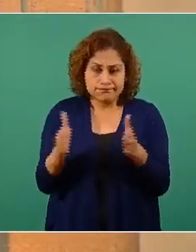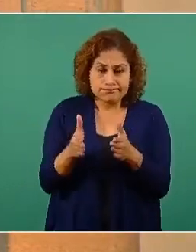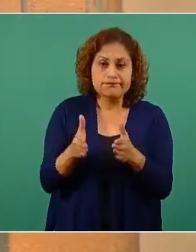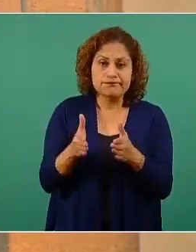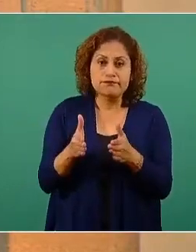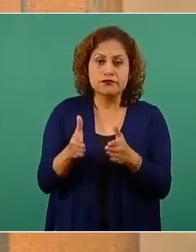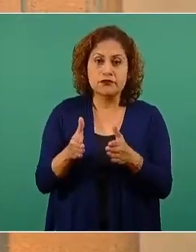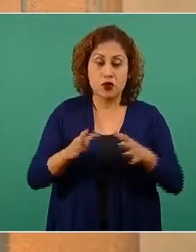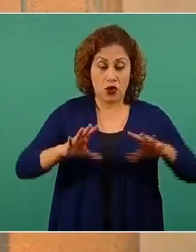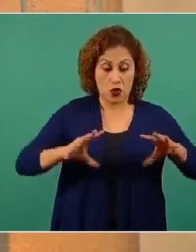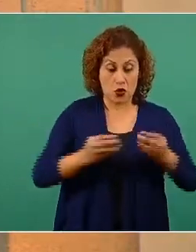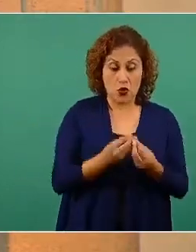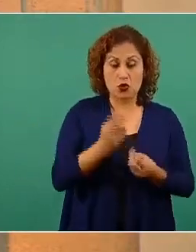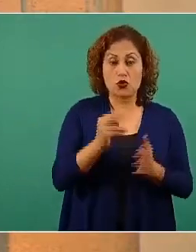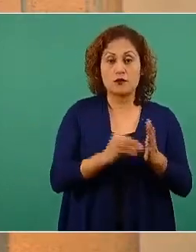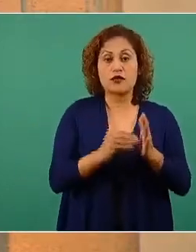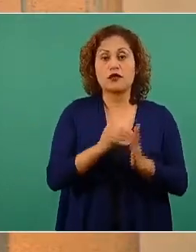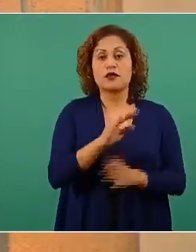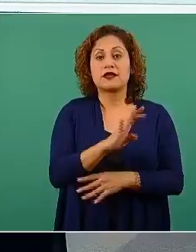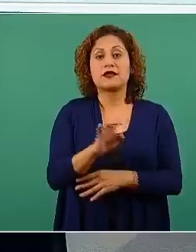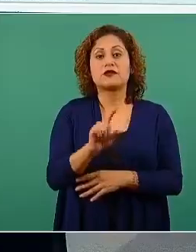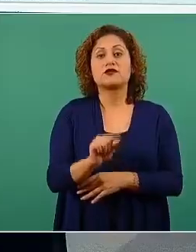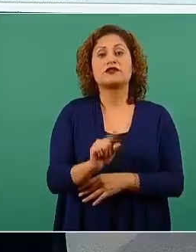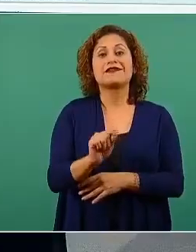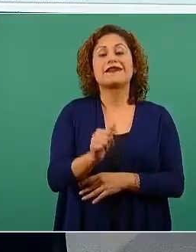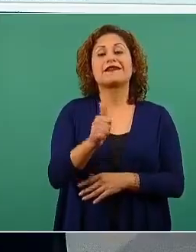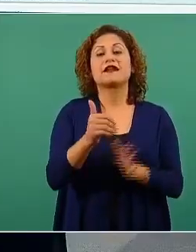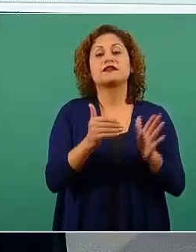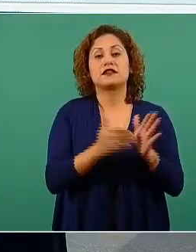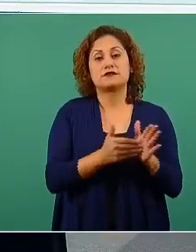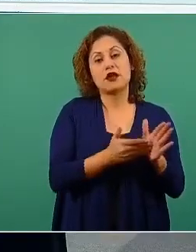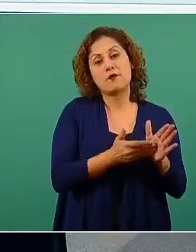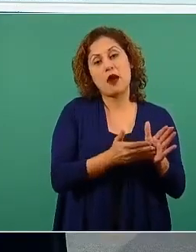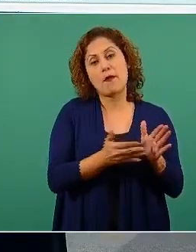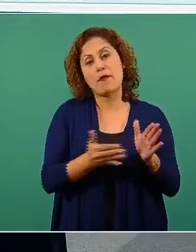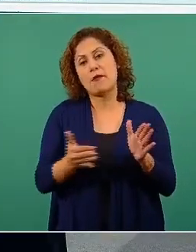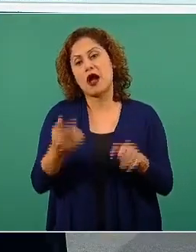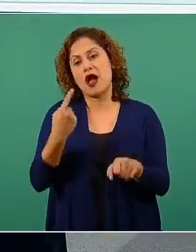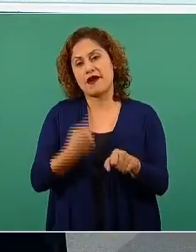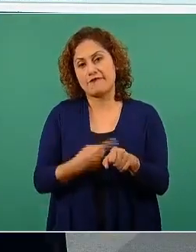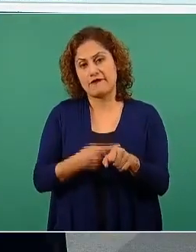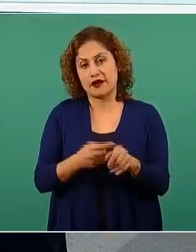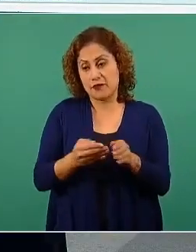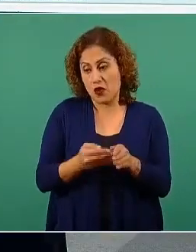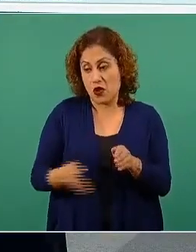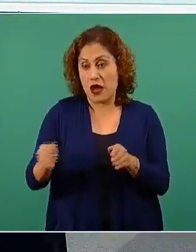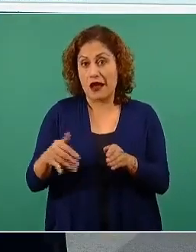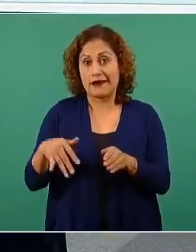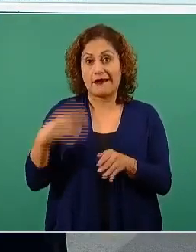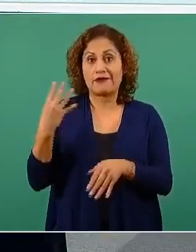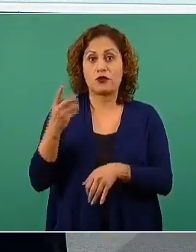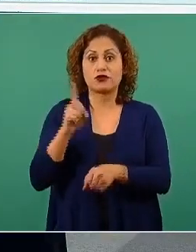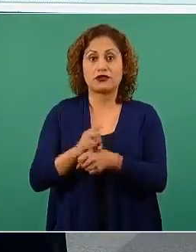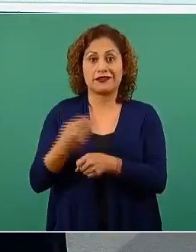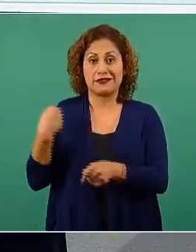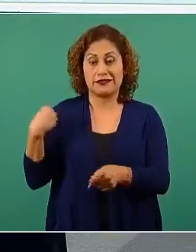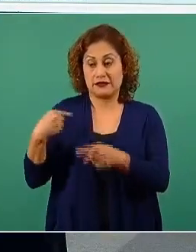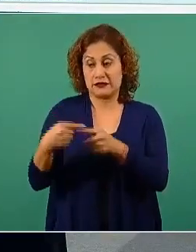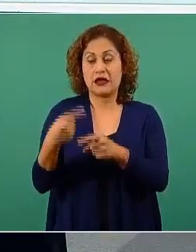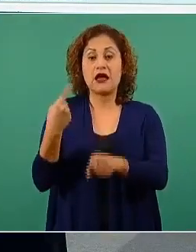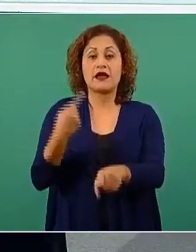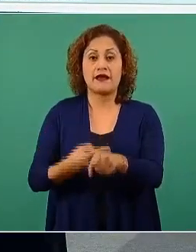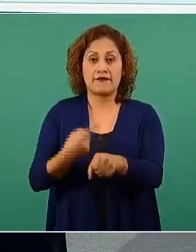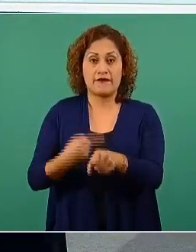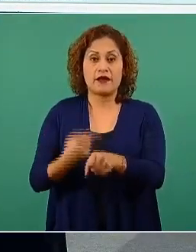de 2.576.000 son personas que enfermaron ya después de estos 14 días y obviamente conforman